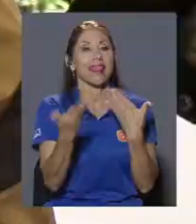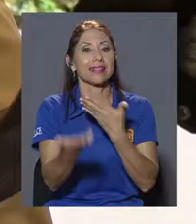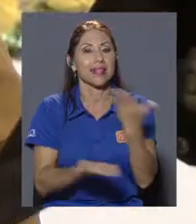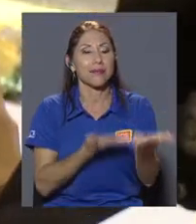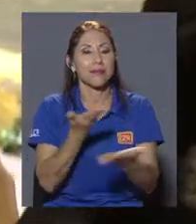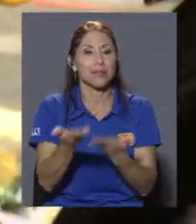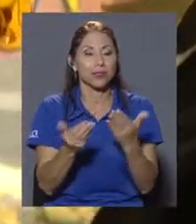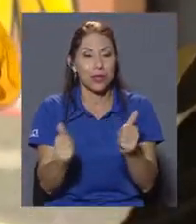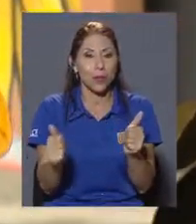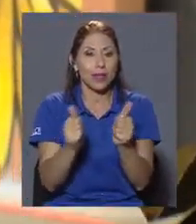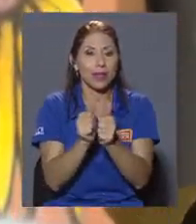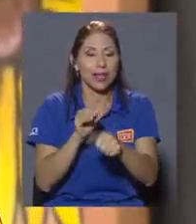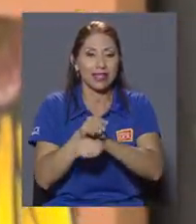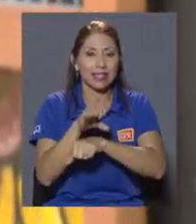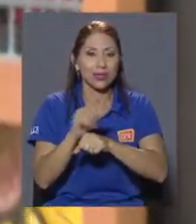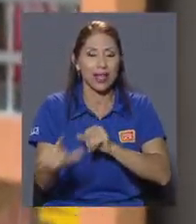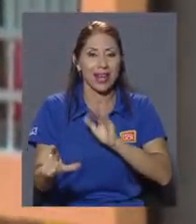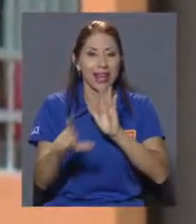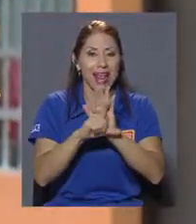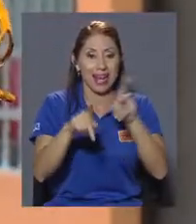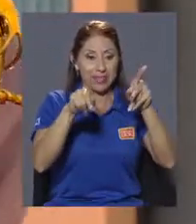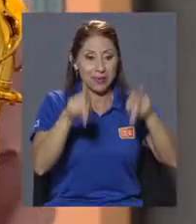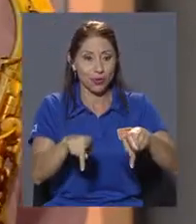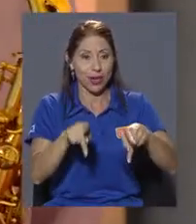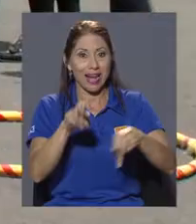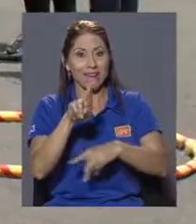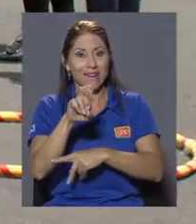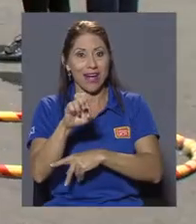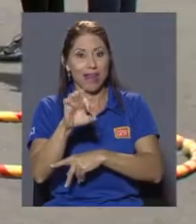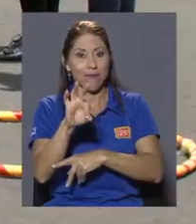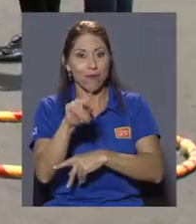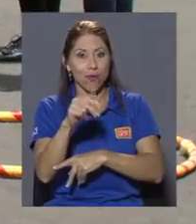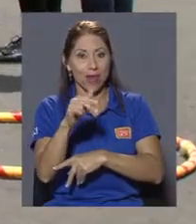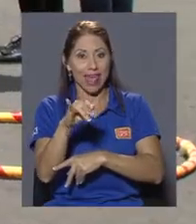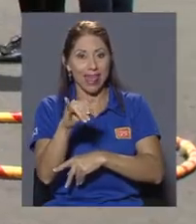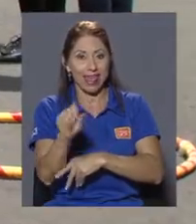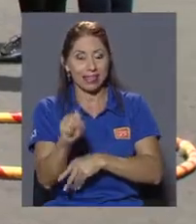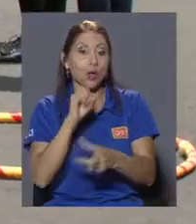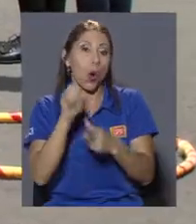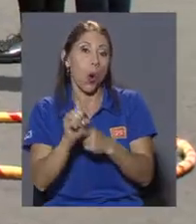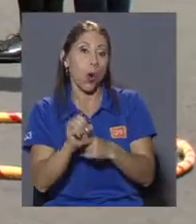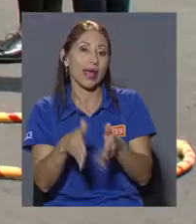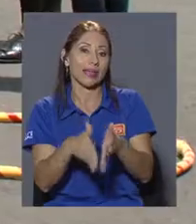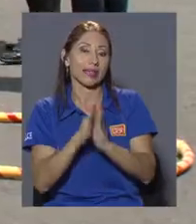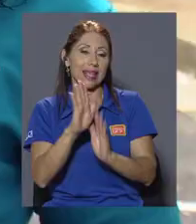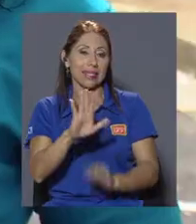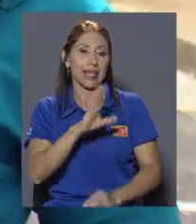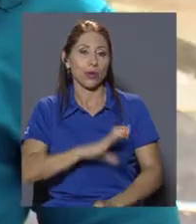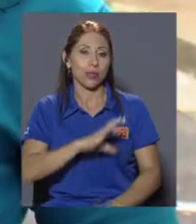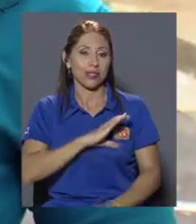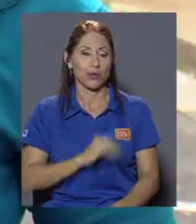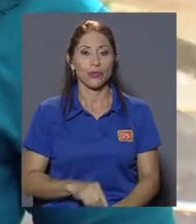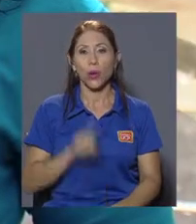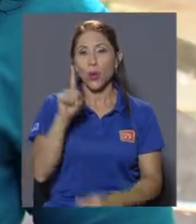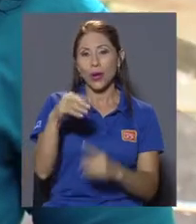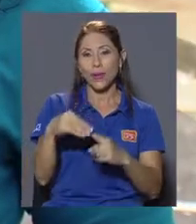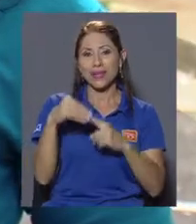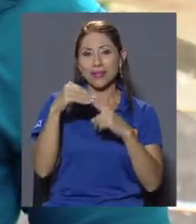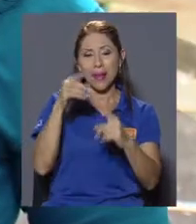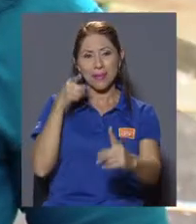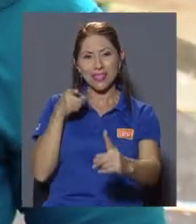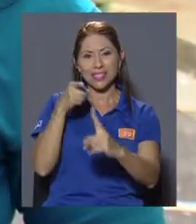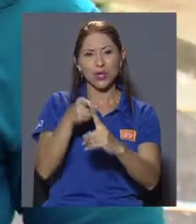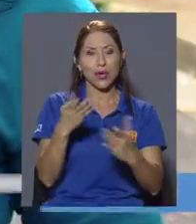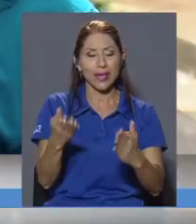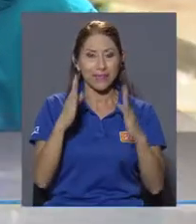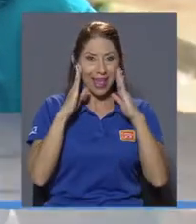las personas refugiadas o las que solicitan la condición de refugiado. Una de nuestras principales misiones es